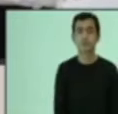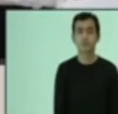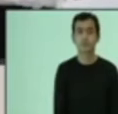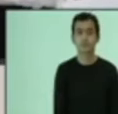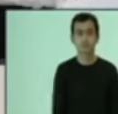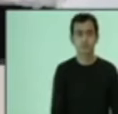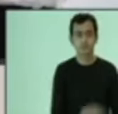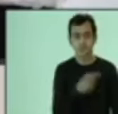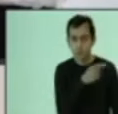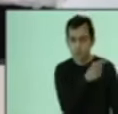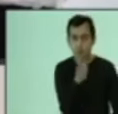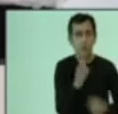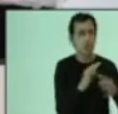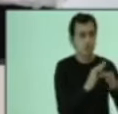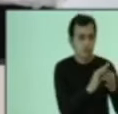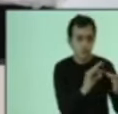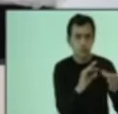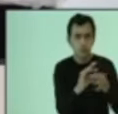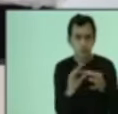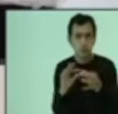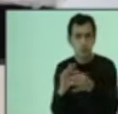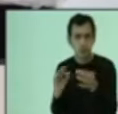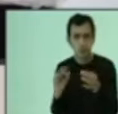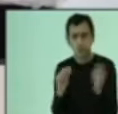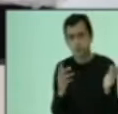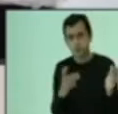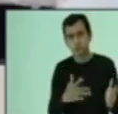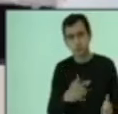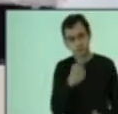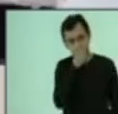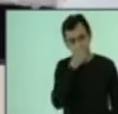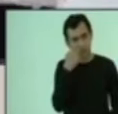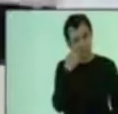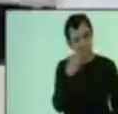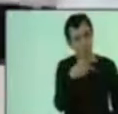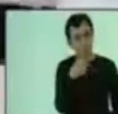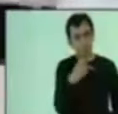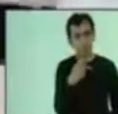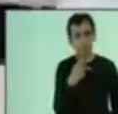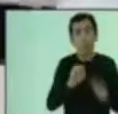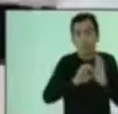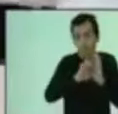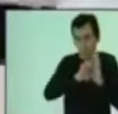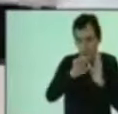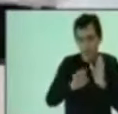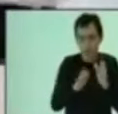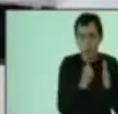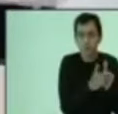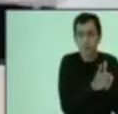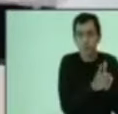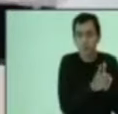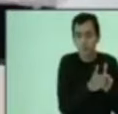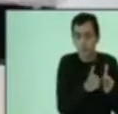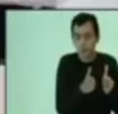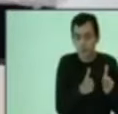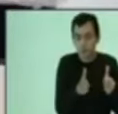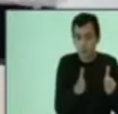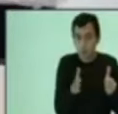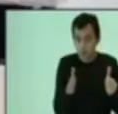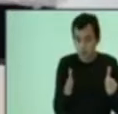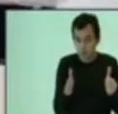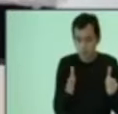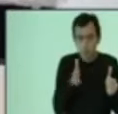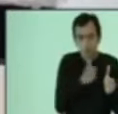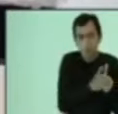para ocuparla como ustedes consideren. Es decir, hacer uso de ese tiempo en una